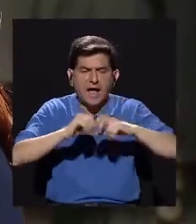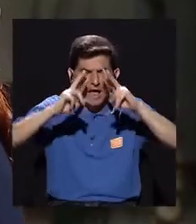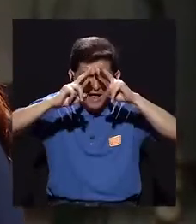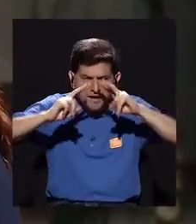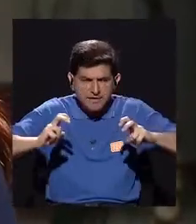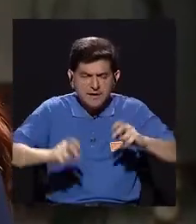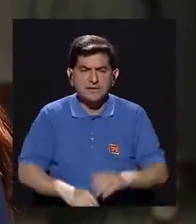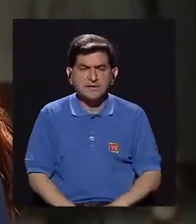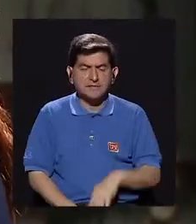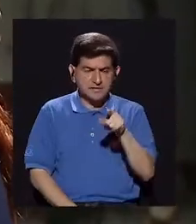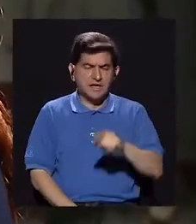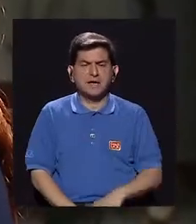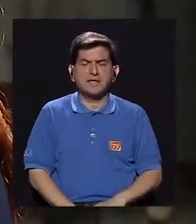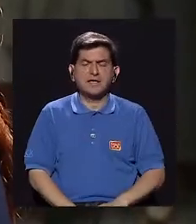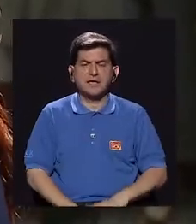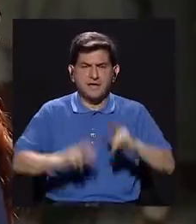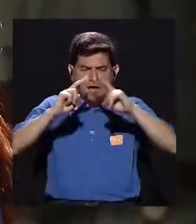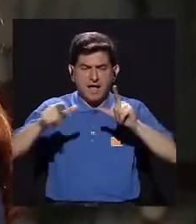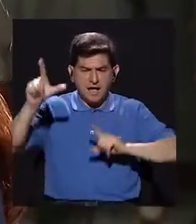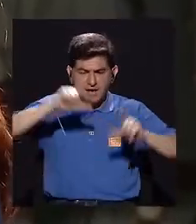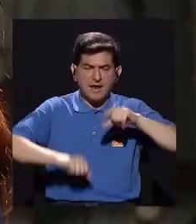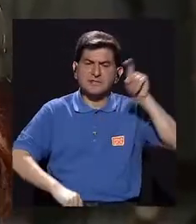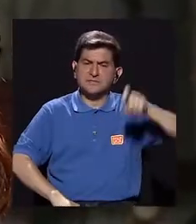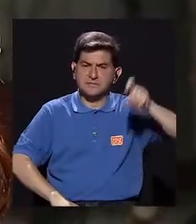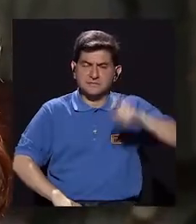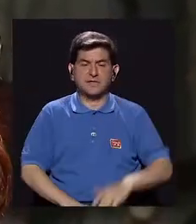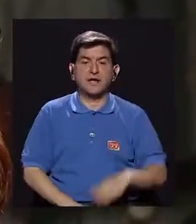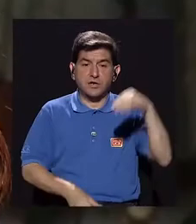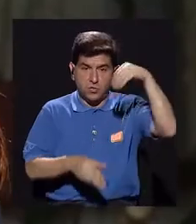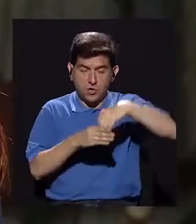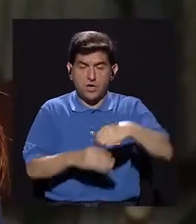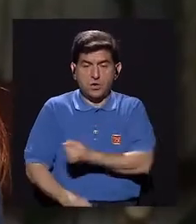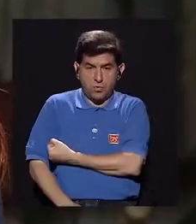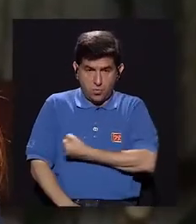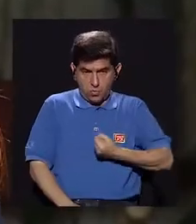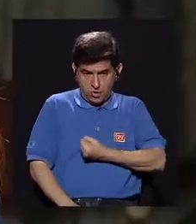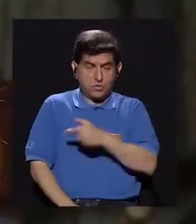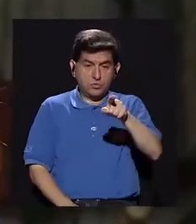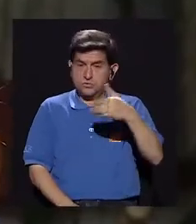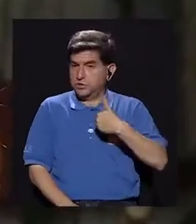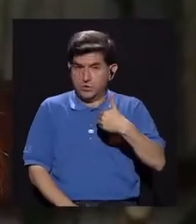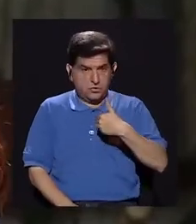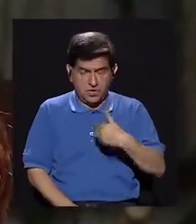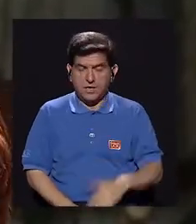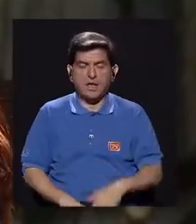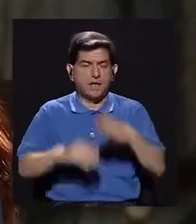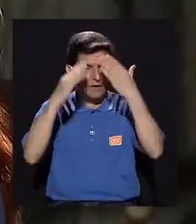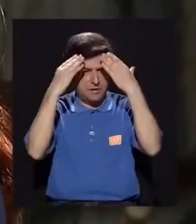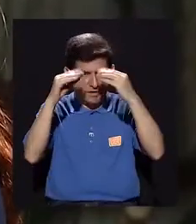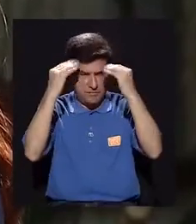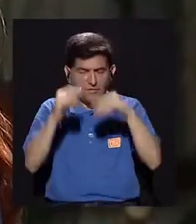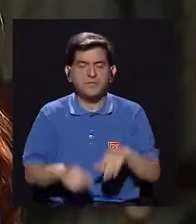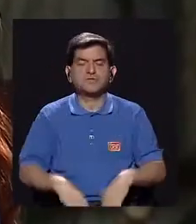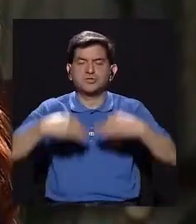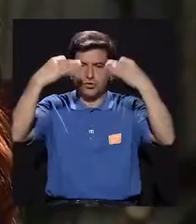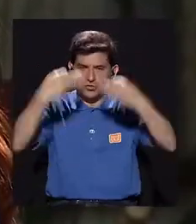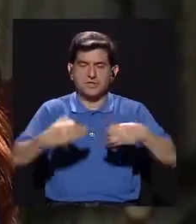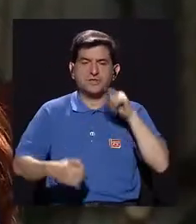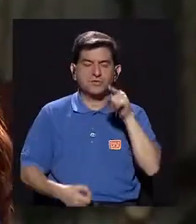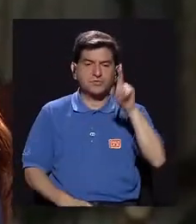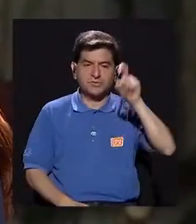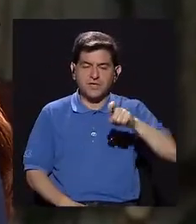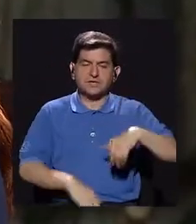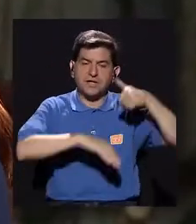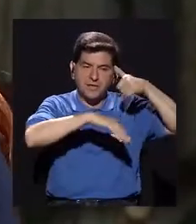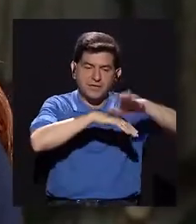entreviste, lo examine y le haga los exámenes de laboratorio básicos, incluido el ultrasonido si aún no lo tiene. Con esta información, él va a decidir